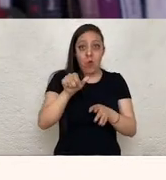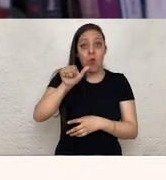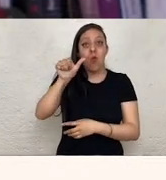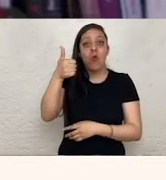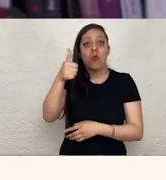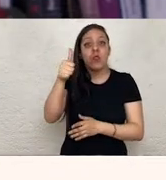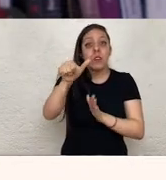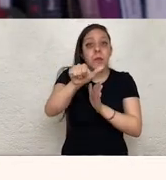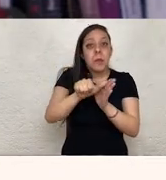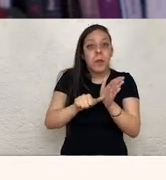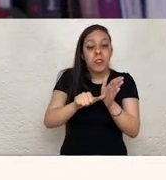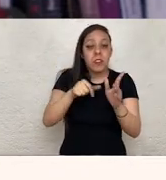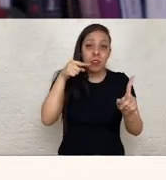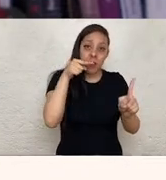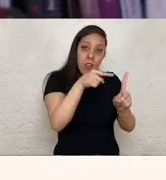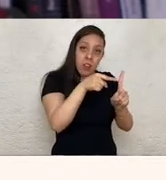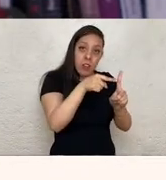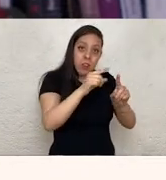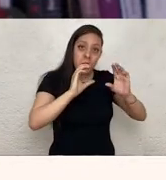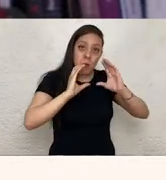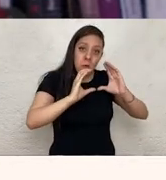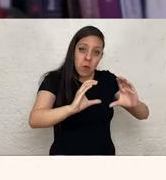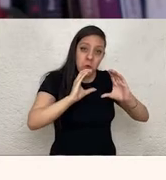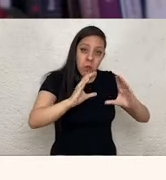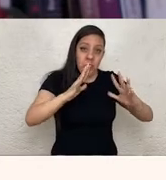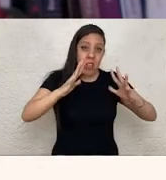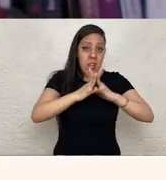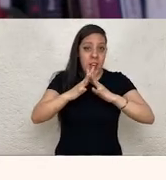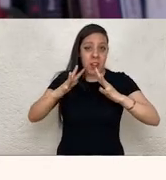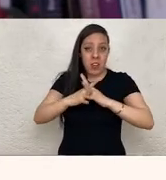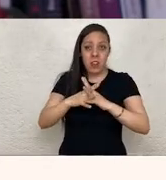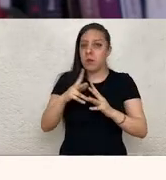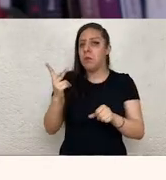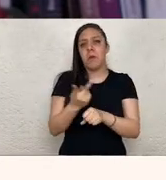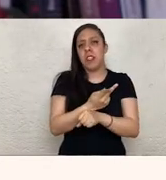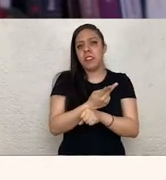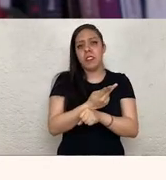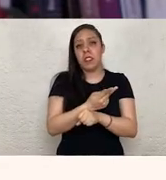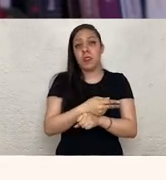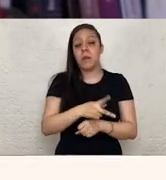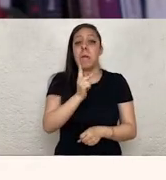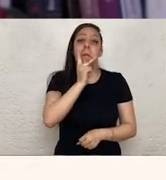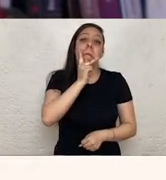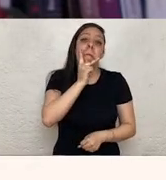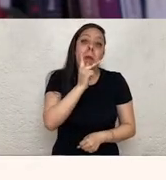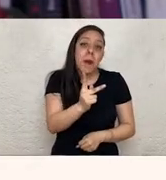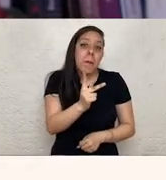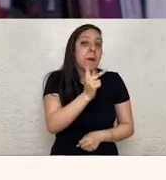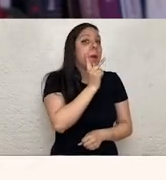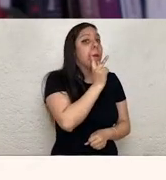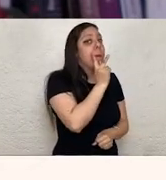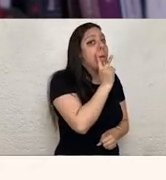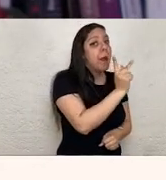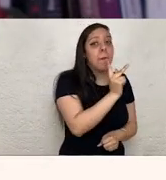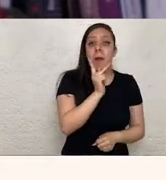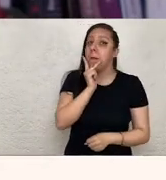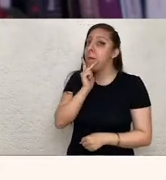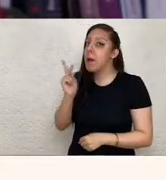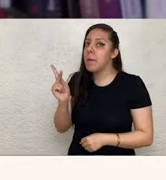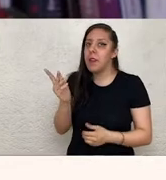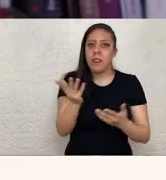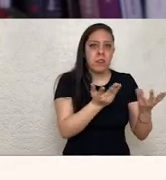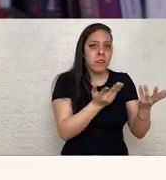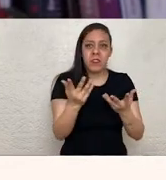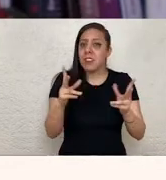la guerra no suceda. Y que las palabras que se dicen unos y otros y que no pueden